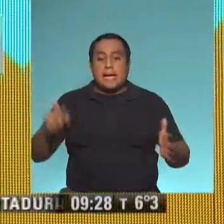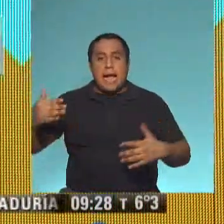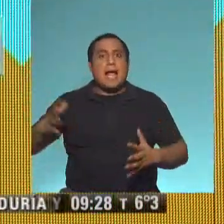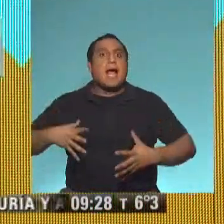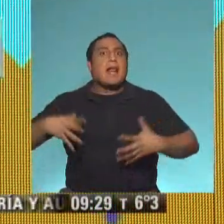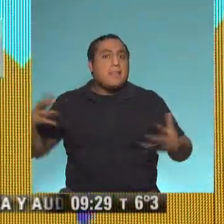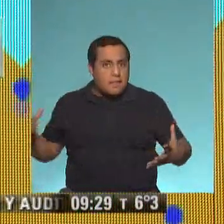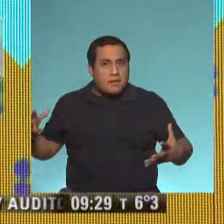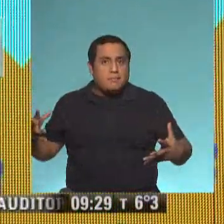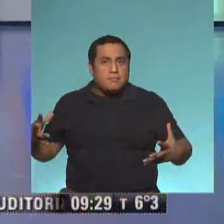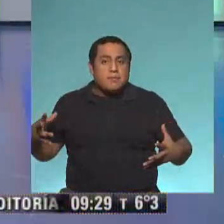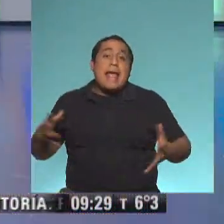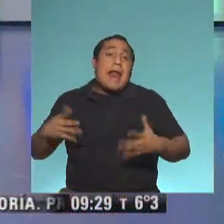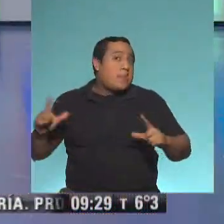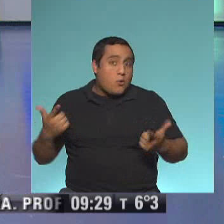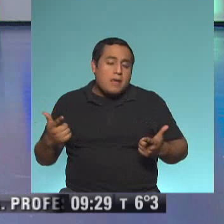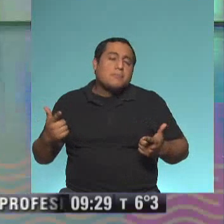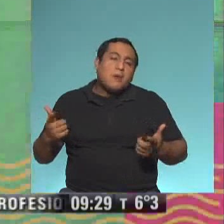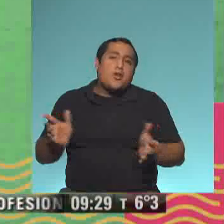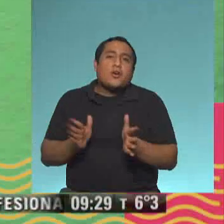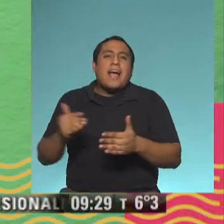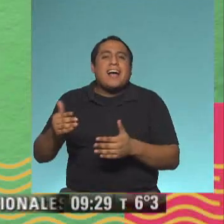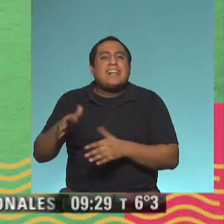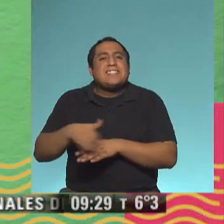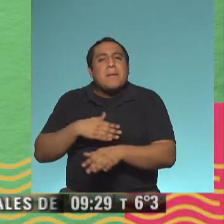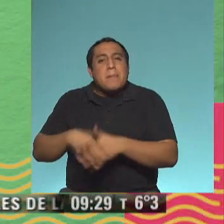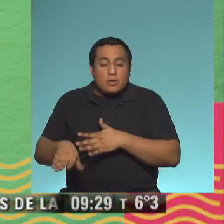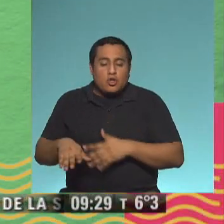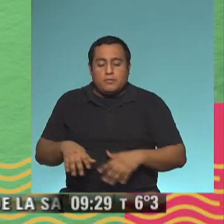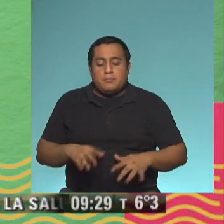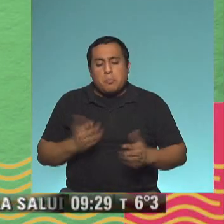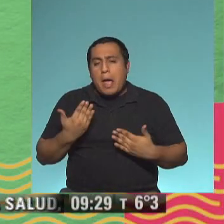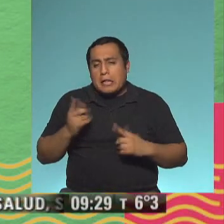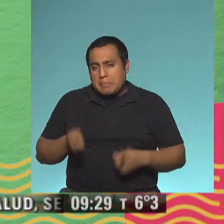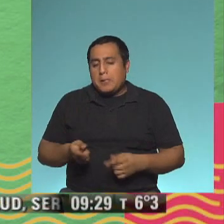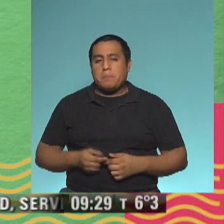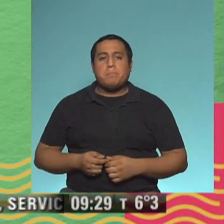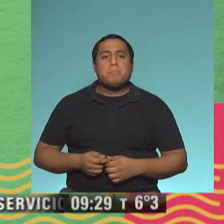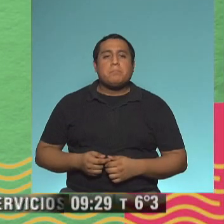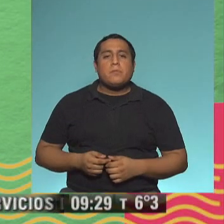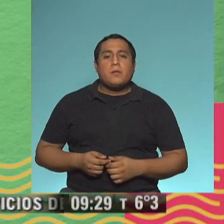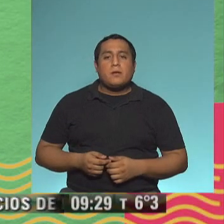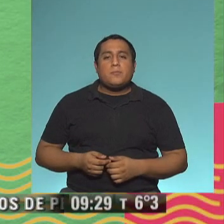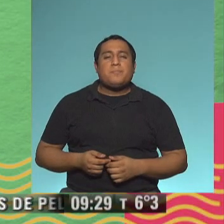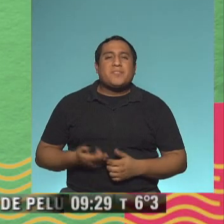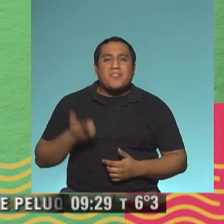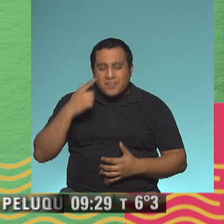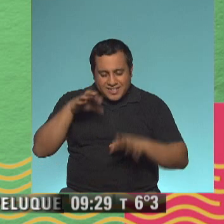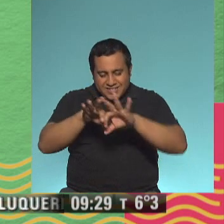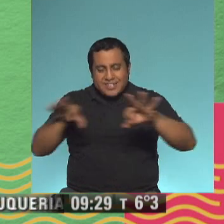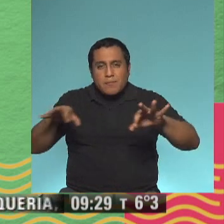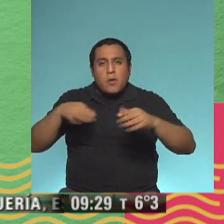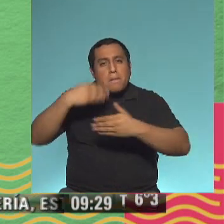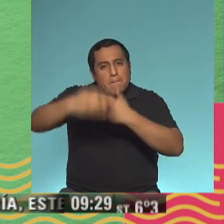grande. Caja grande. Si no tienen grande, puede ser una caja de zapatos, también puede ser. Muy bien. Perfecto. Muy bien. Tubos de cartón, como los rollos